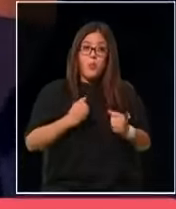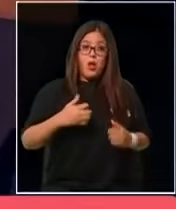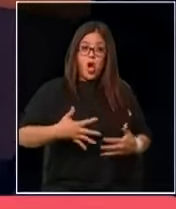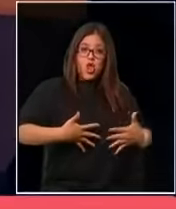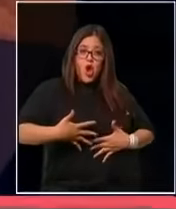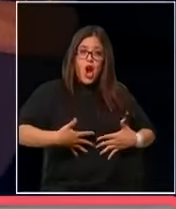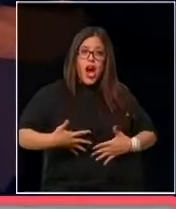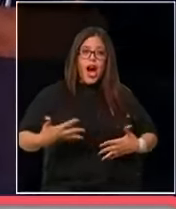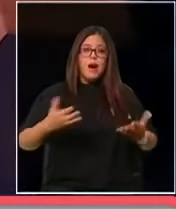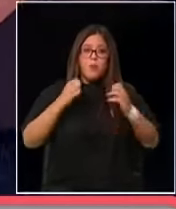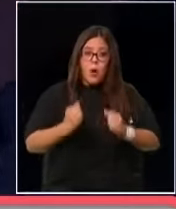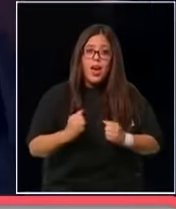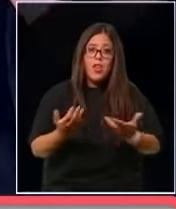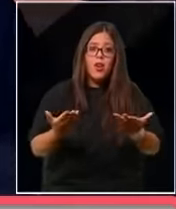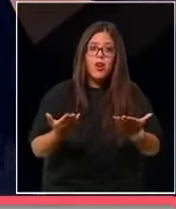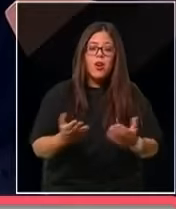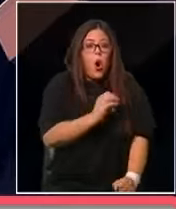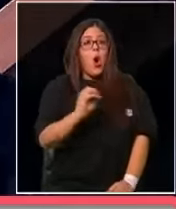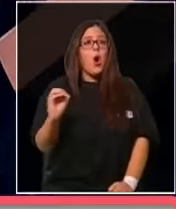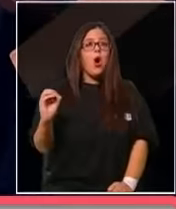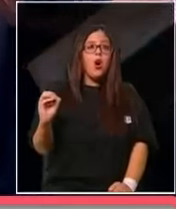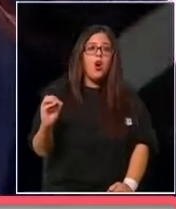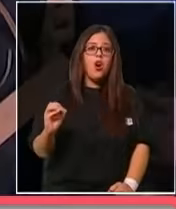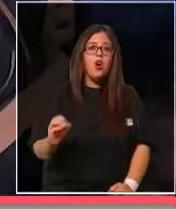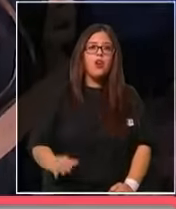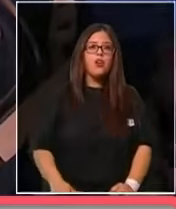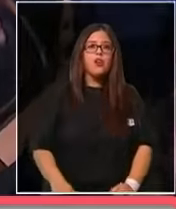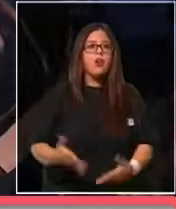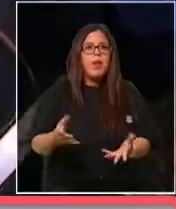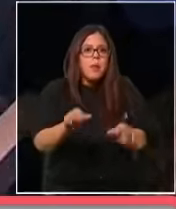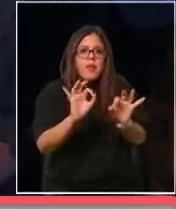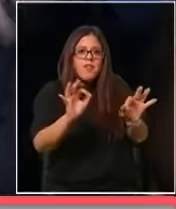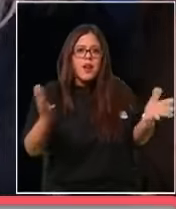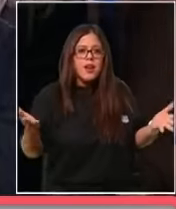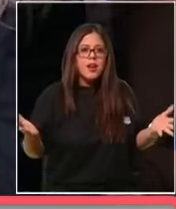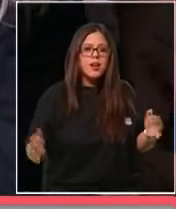Oiga, puede tocarse. Cecilia. ¡Oh! ¡Aquí! ¡Pero se pasó!